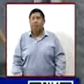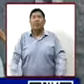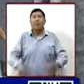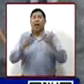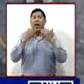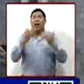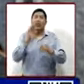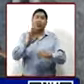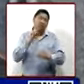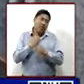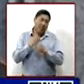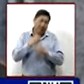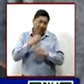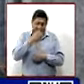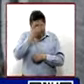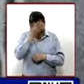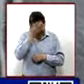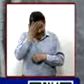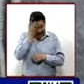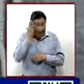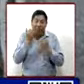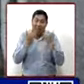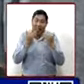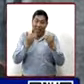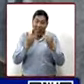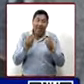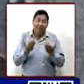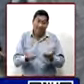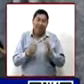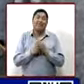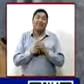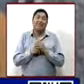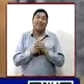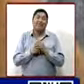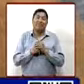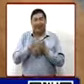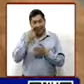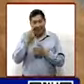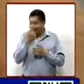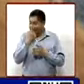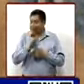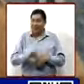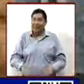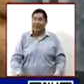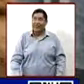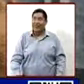Gracias por la labor, María. No, gracias a ustedes por estar acá.